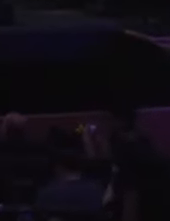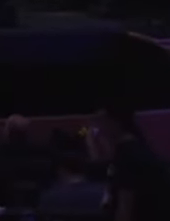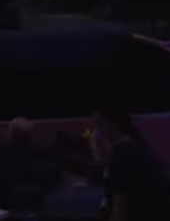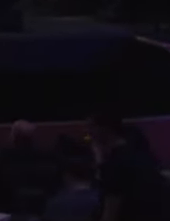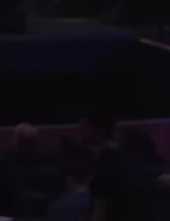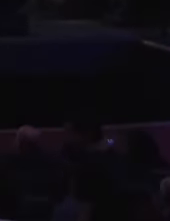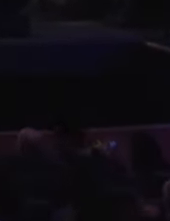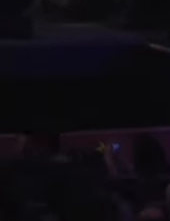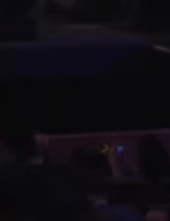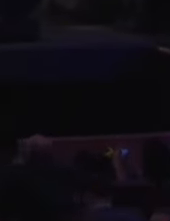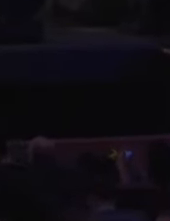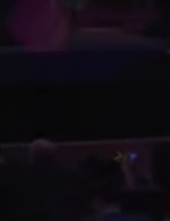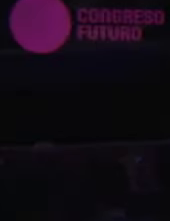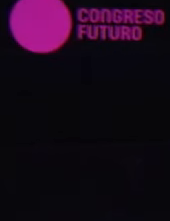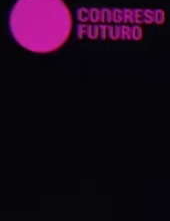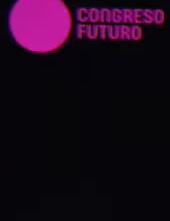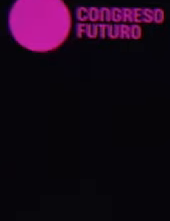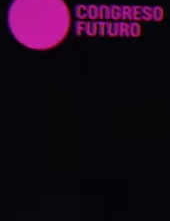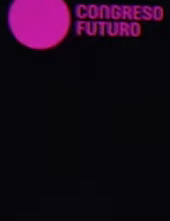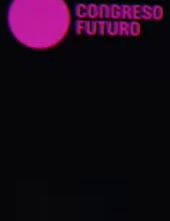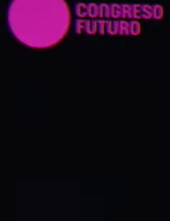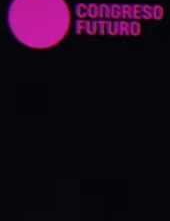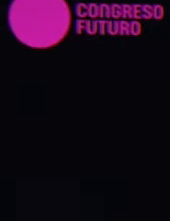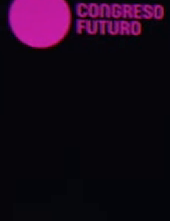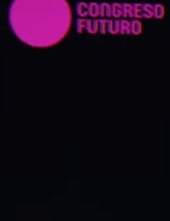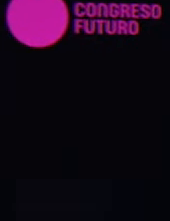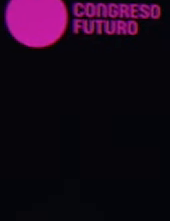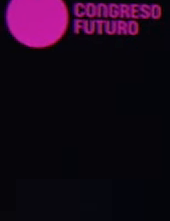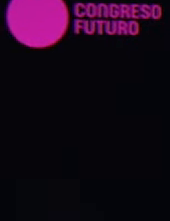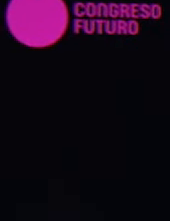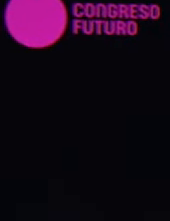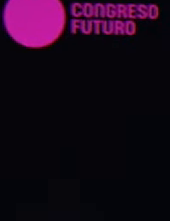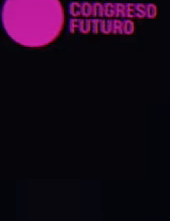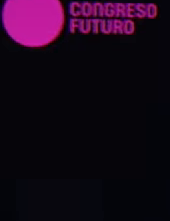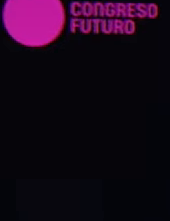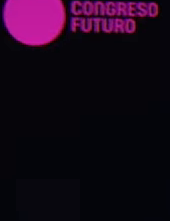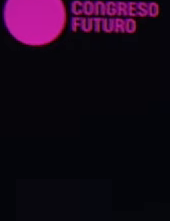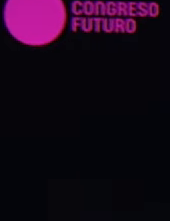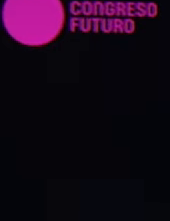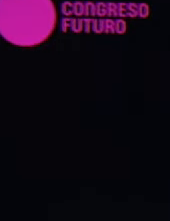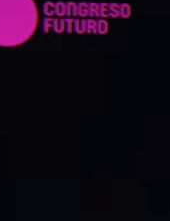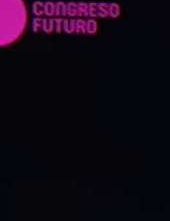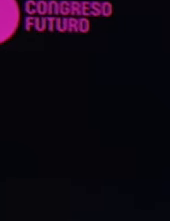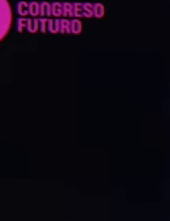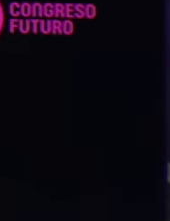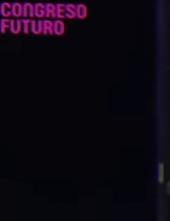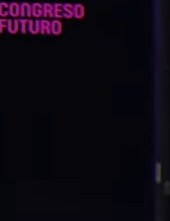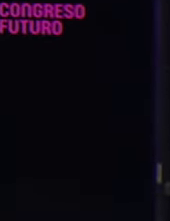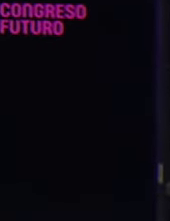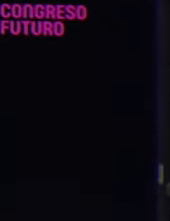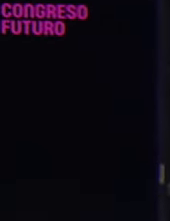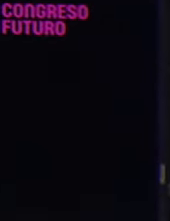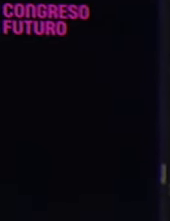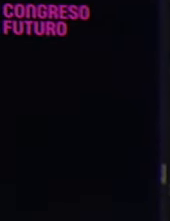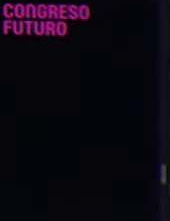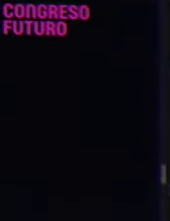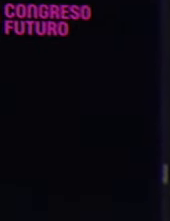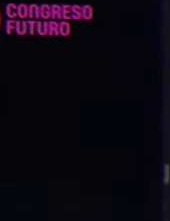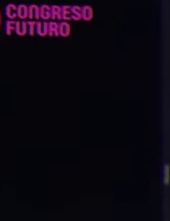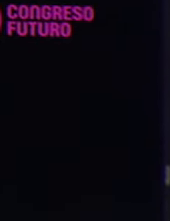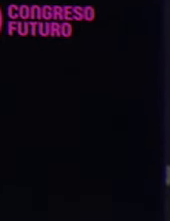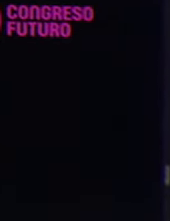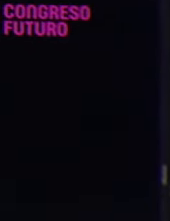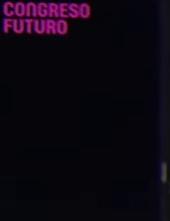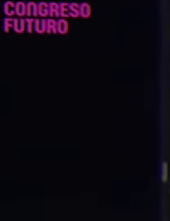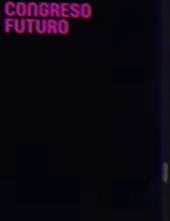me gustaría dar las gracias a todos los invitados distinguidos y al presidente un honor ser invitada para hablar aquí en el congreso